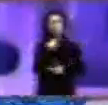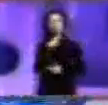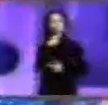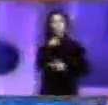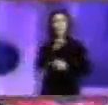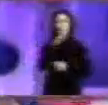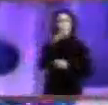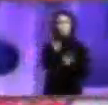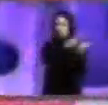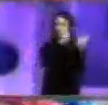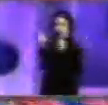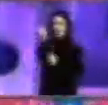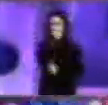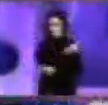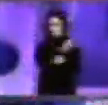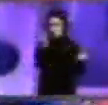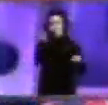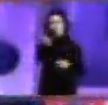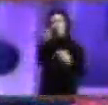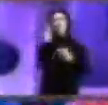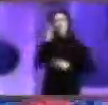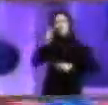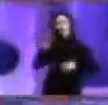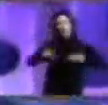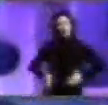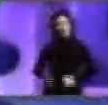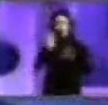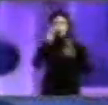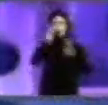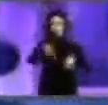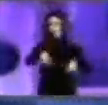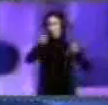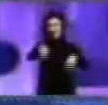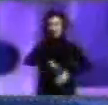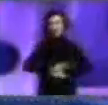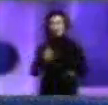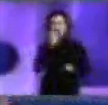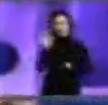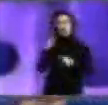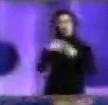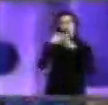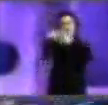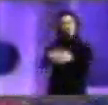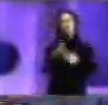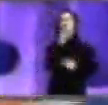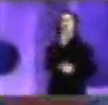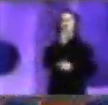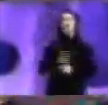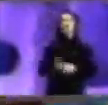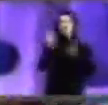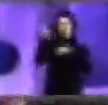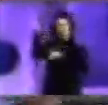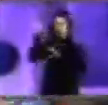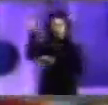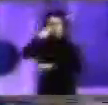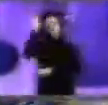necesidad. Nunca verán a sus hijos luchar en Afganistán.